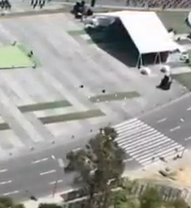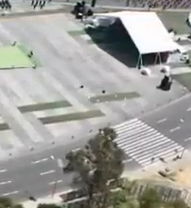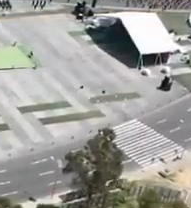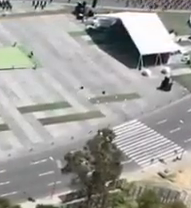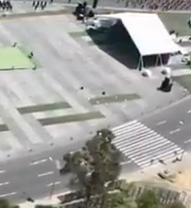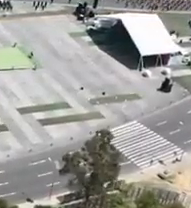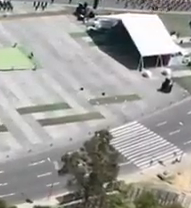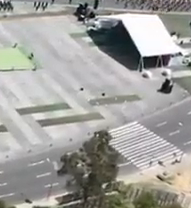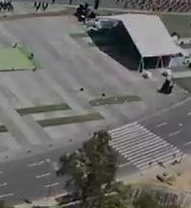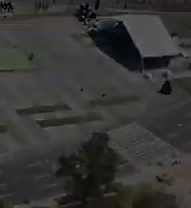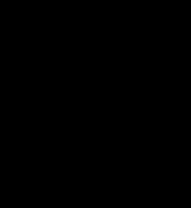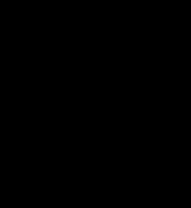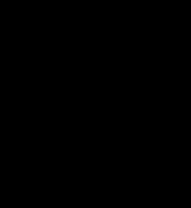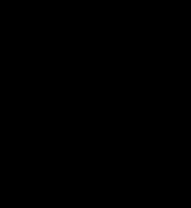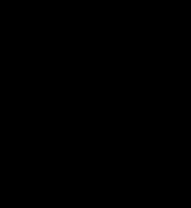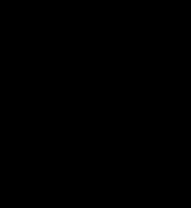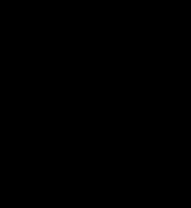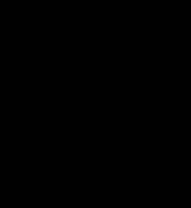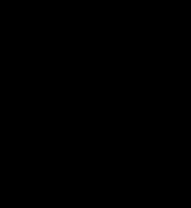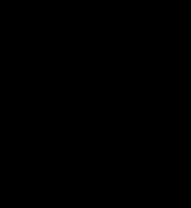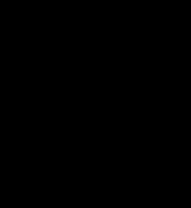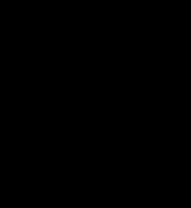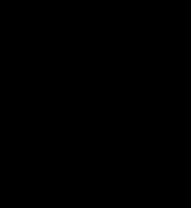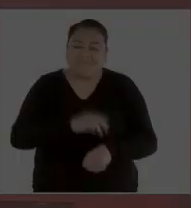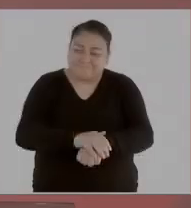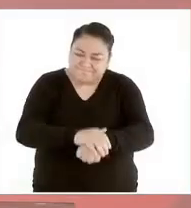intentaron apoderarse del control político.